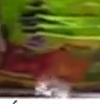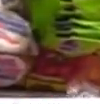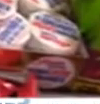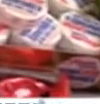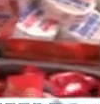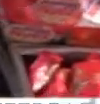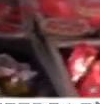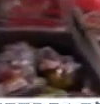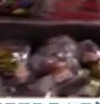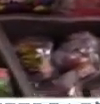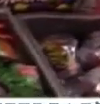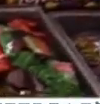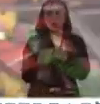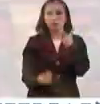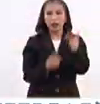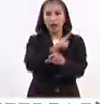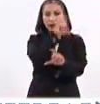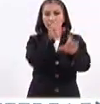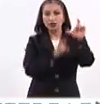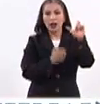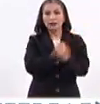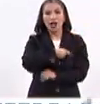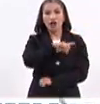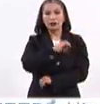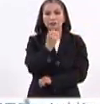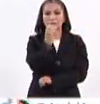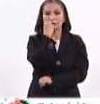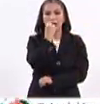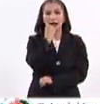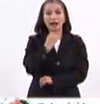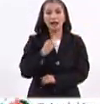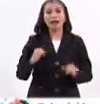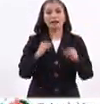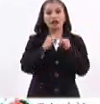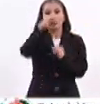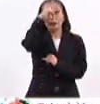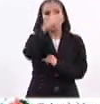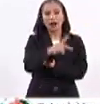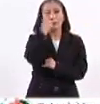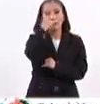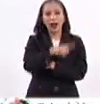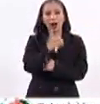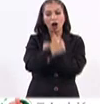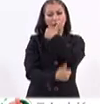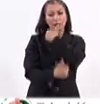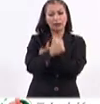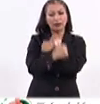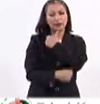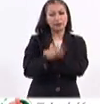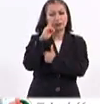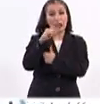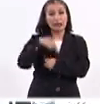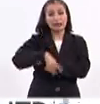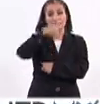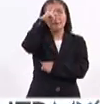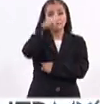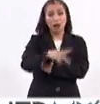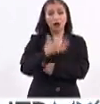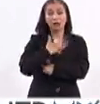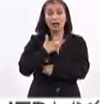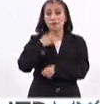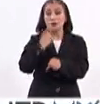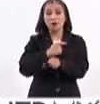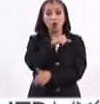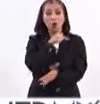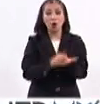De acuerdo a los datos de la Encuesta Nacional de Salud y Nutrición y el Instituto Mexicano para la Competitividad, nuestro país ocupa